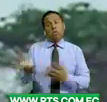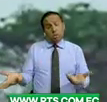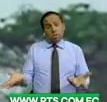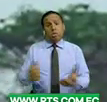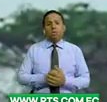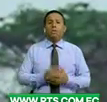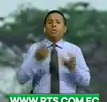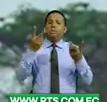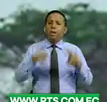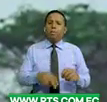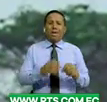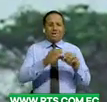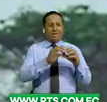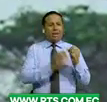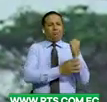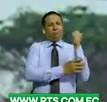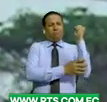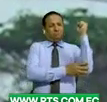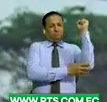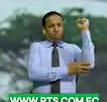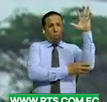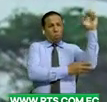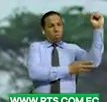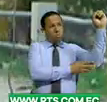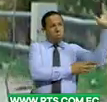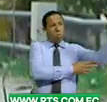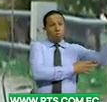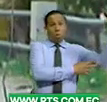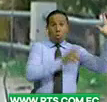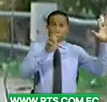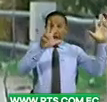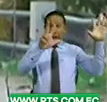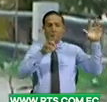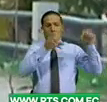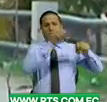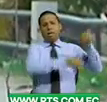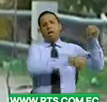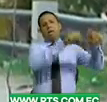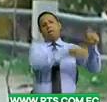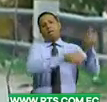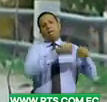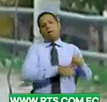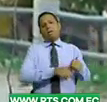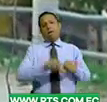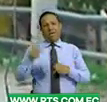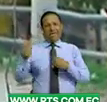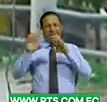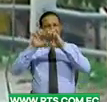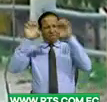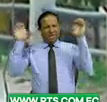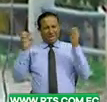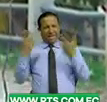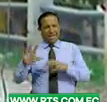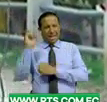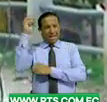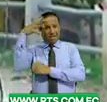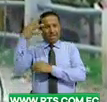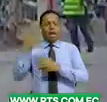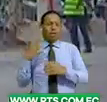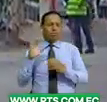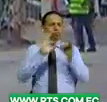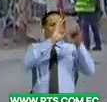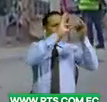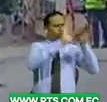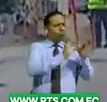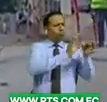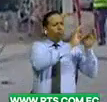del sector. Personal de la Corporación Nacional de Electricidad acudió en horas de la tarde a cambiar las redes a fin de restablecer el